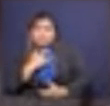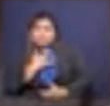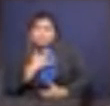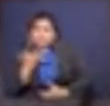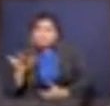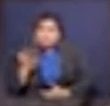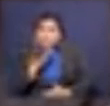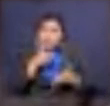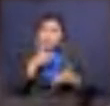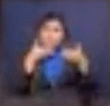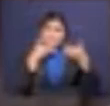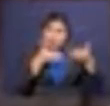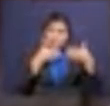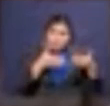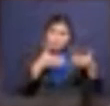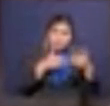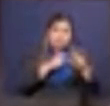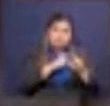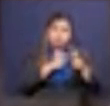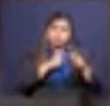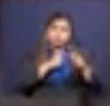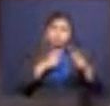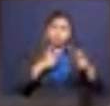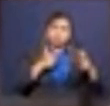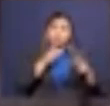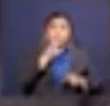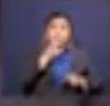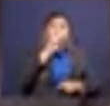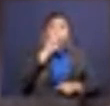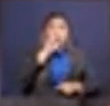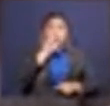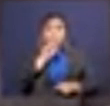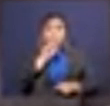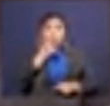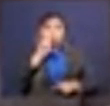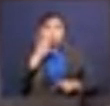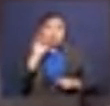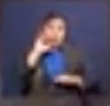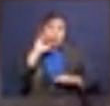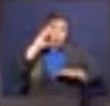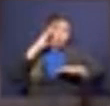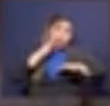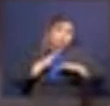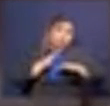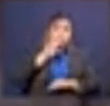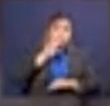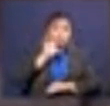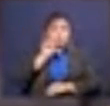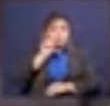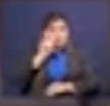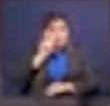si bien Panamá decrecerá un 2.2 en el 2020,